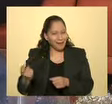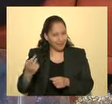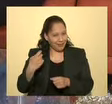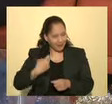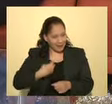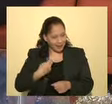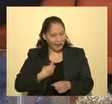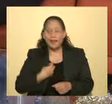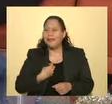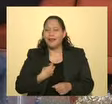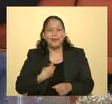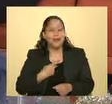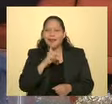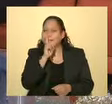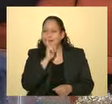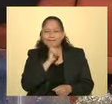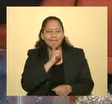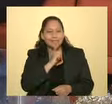aire. Mentira.